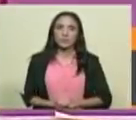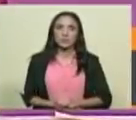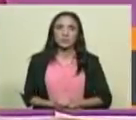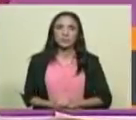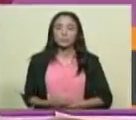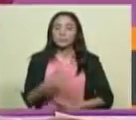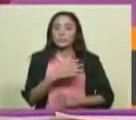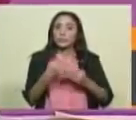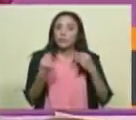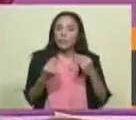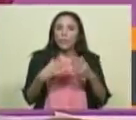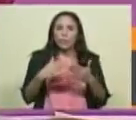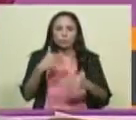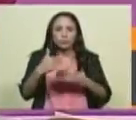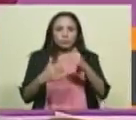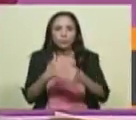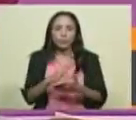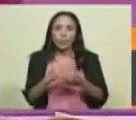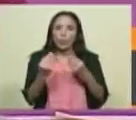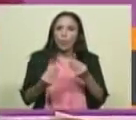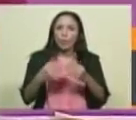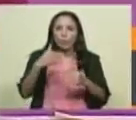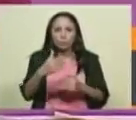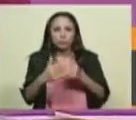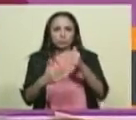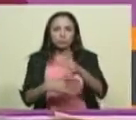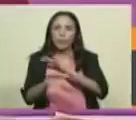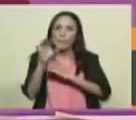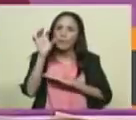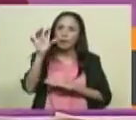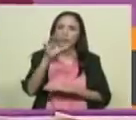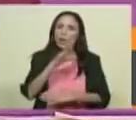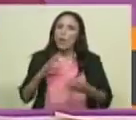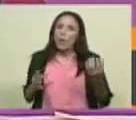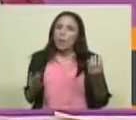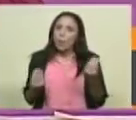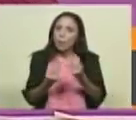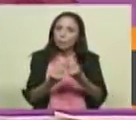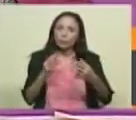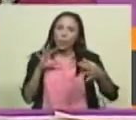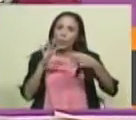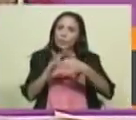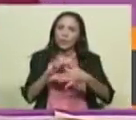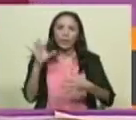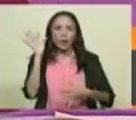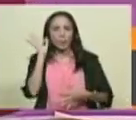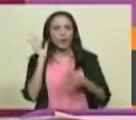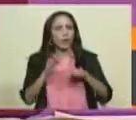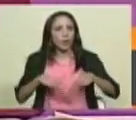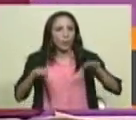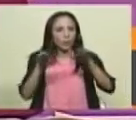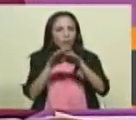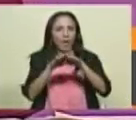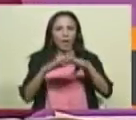Son las bases de la construcción de la patria feminista, de la patria de iguales, de la patria de